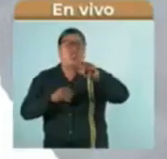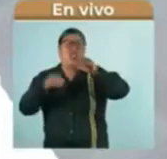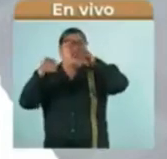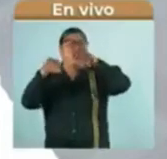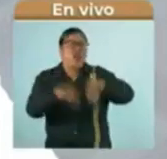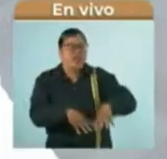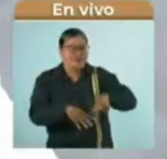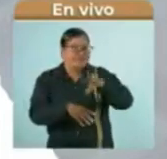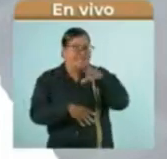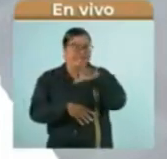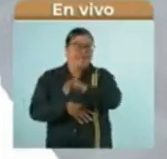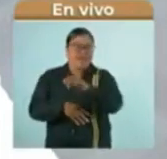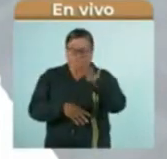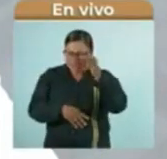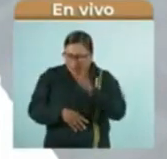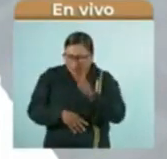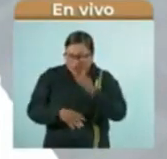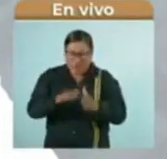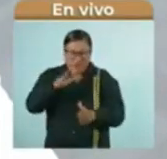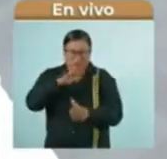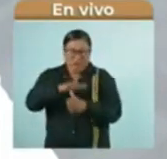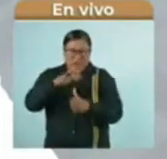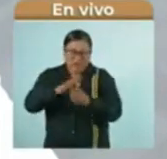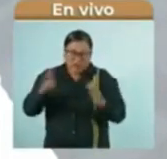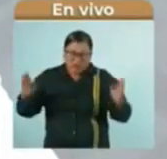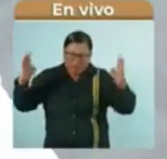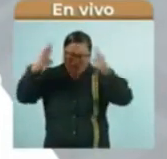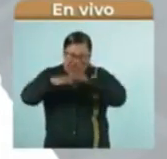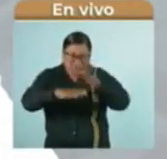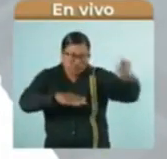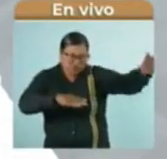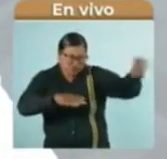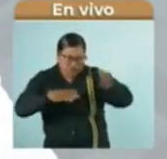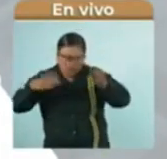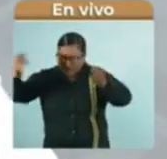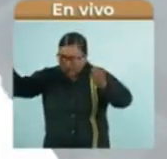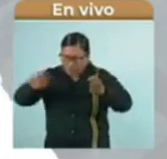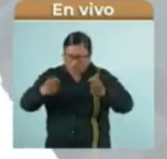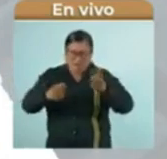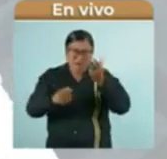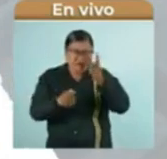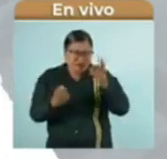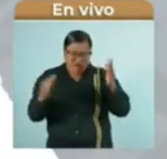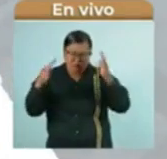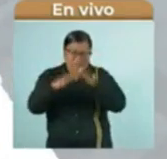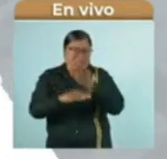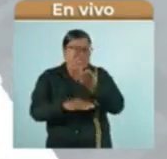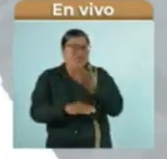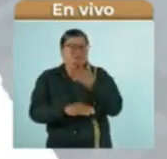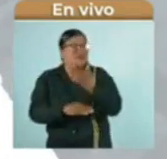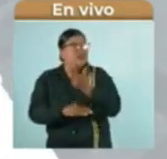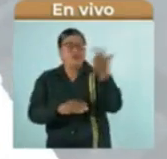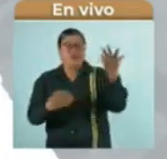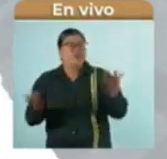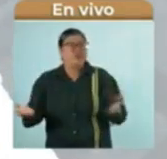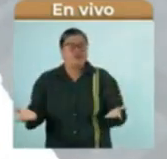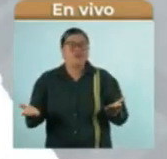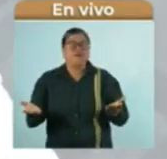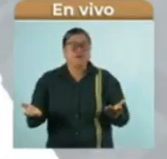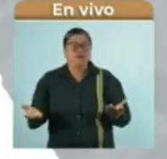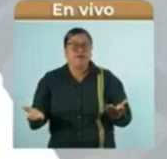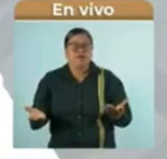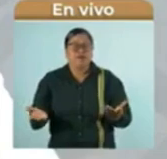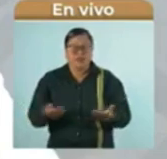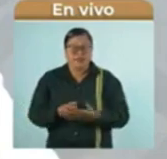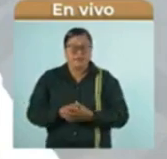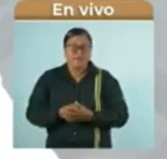plática por las mesas de conciliación porque son las que más resultados nos da y